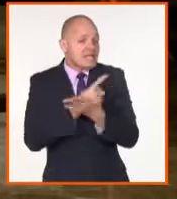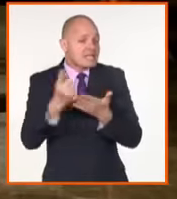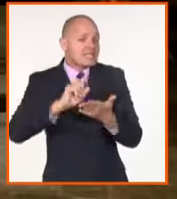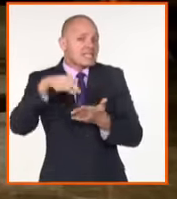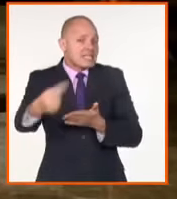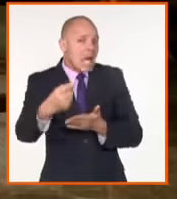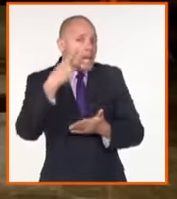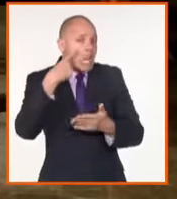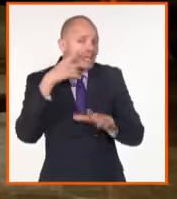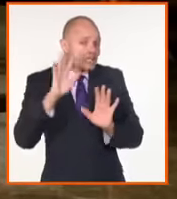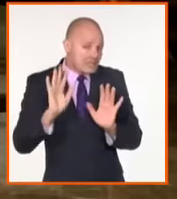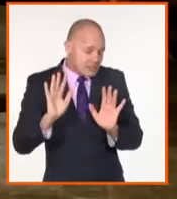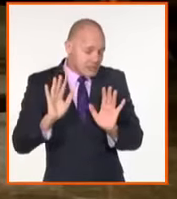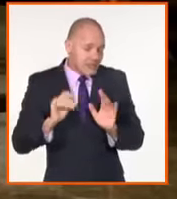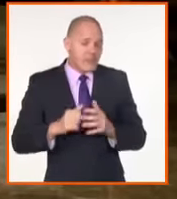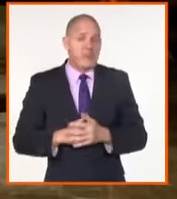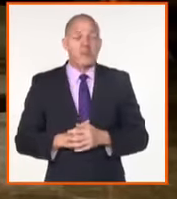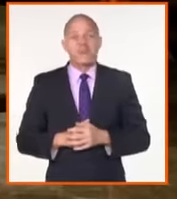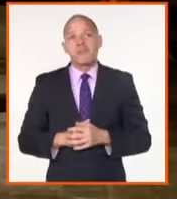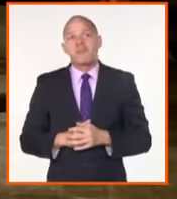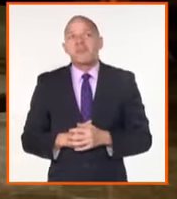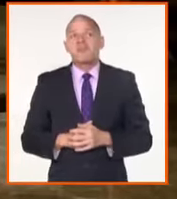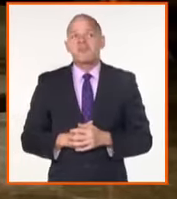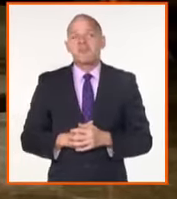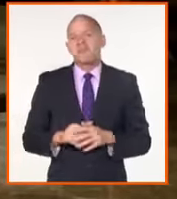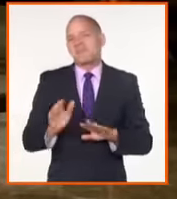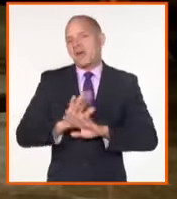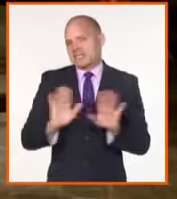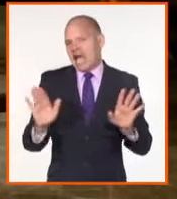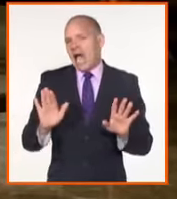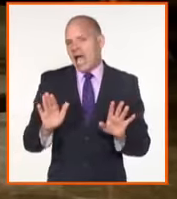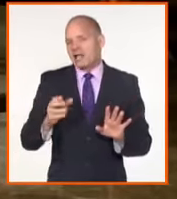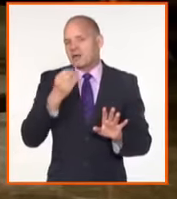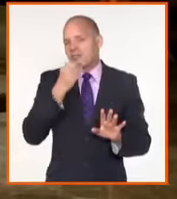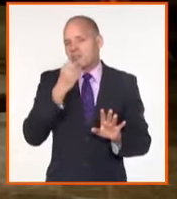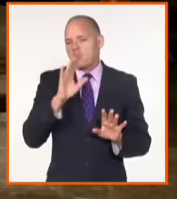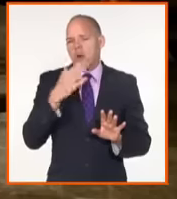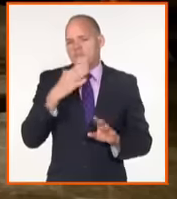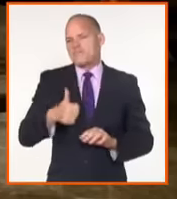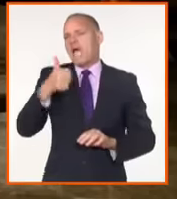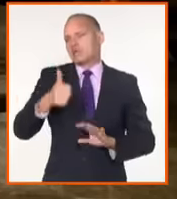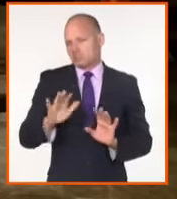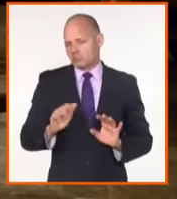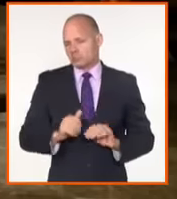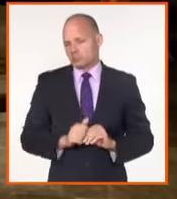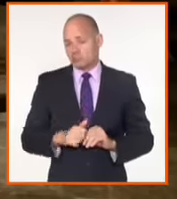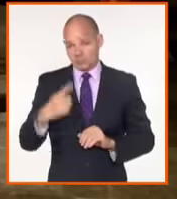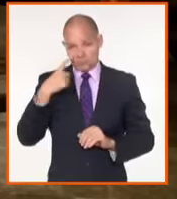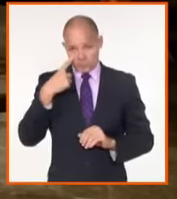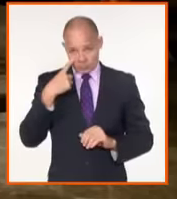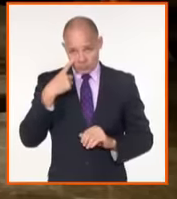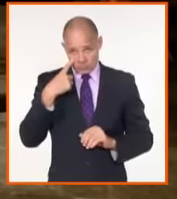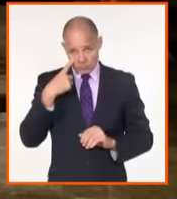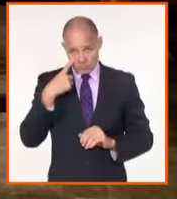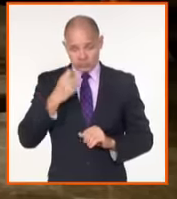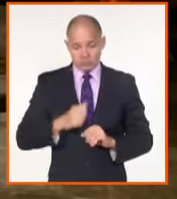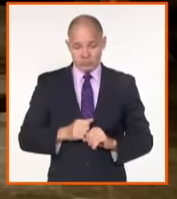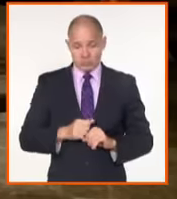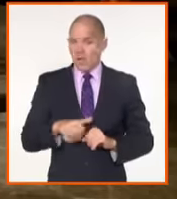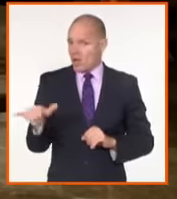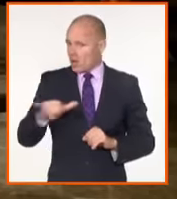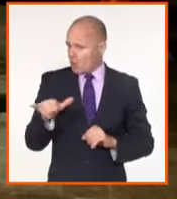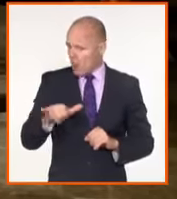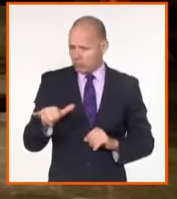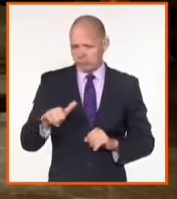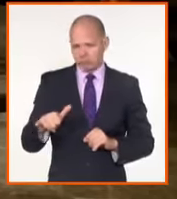de 15 días estemos ya de una manera más presentes. De todas maneras, todos los días hay oportunidad